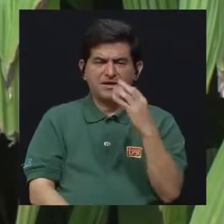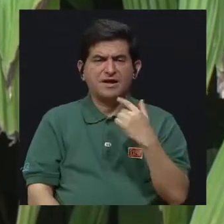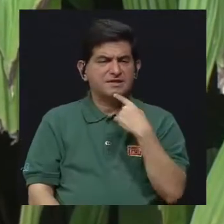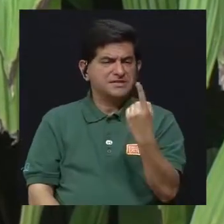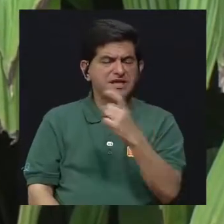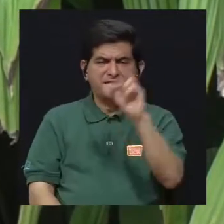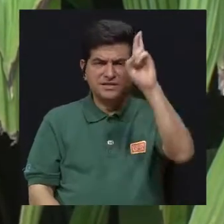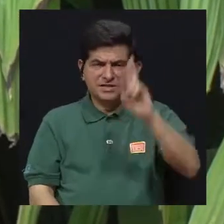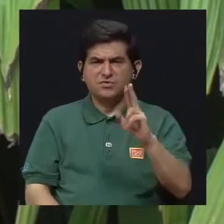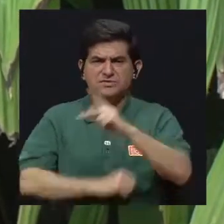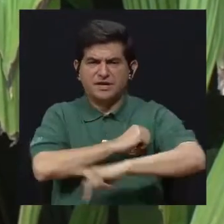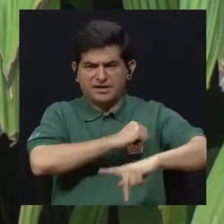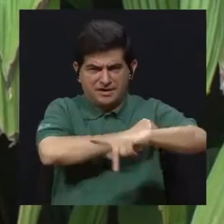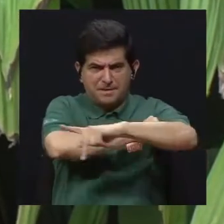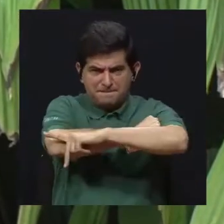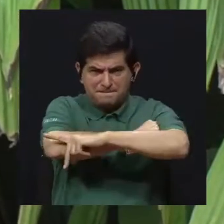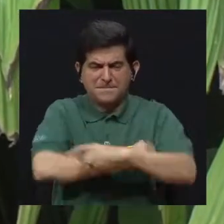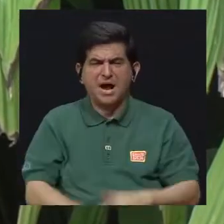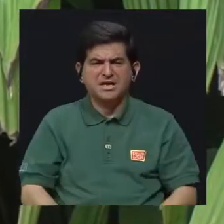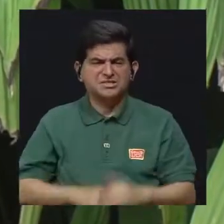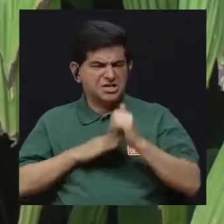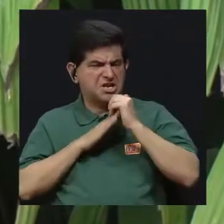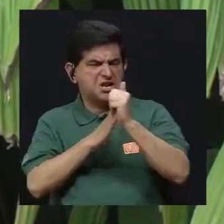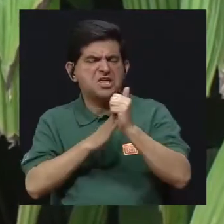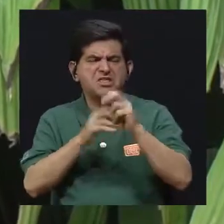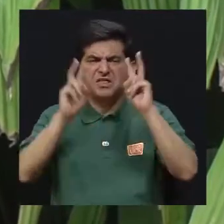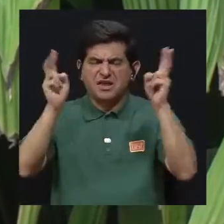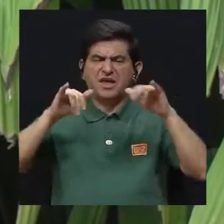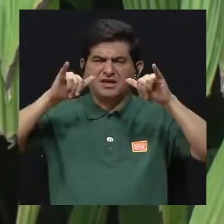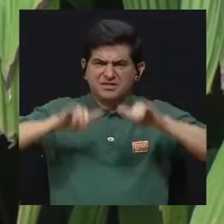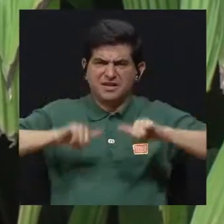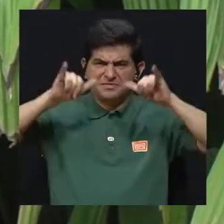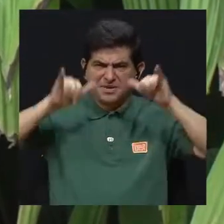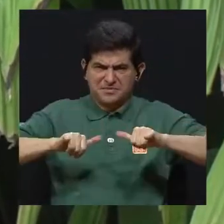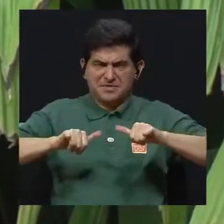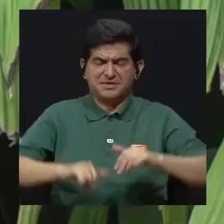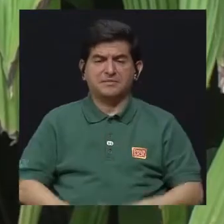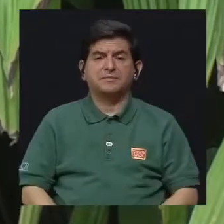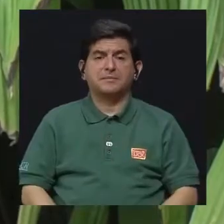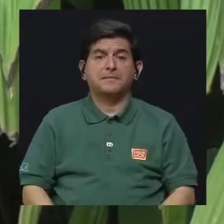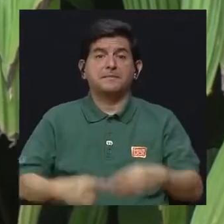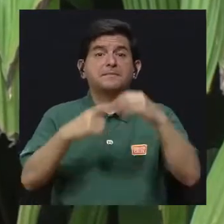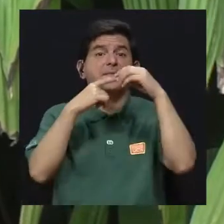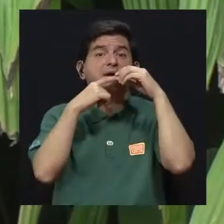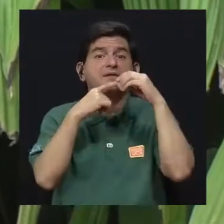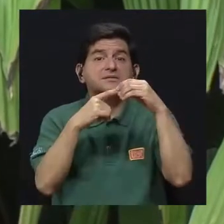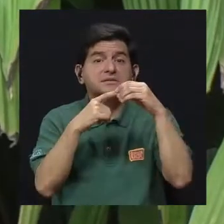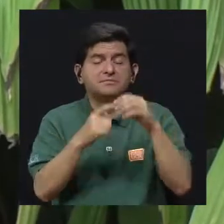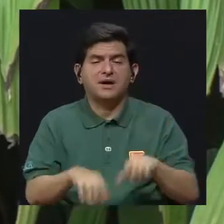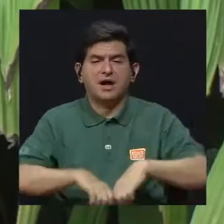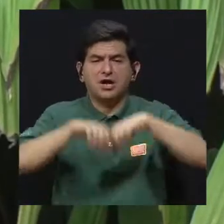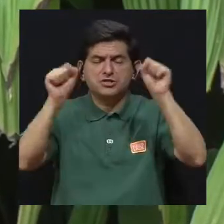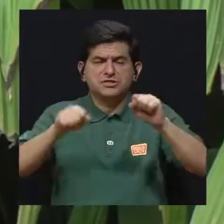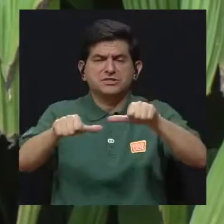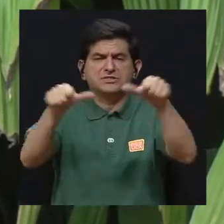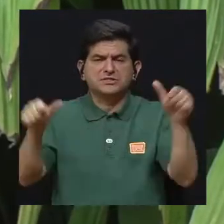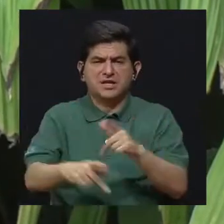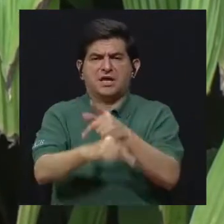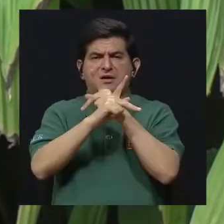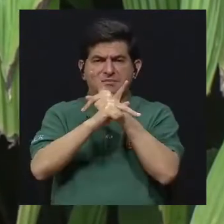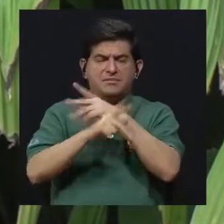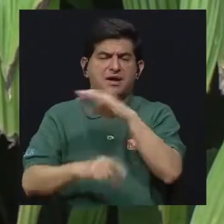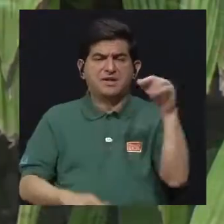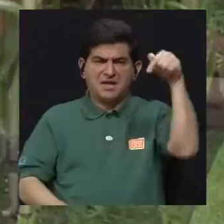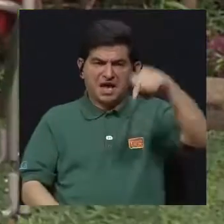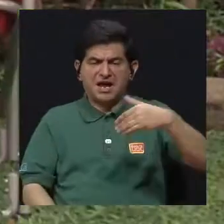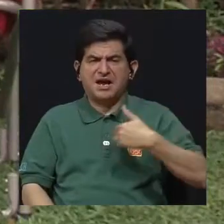reconoce a Costa Rica como uno de los países a la vanguardia en temas de conservación, principalmente por el sistema de áreas protegidas